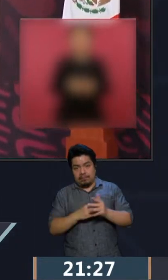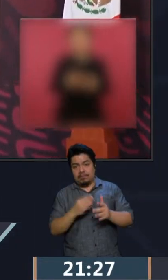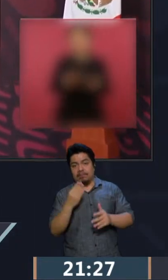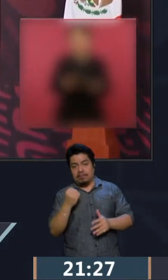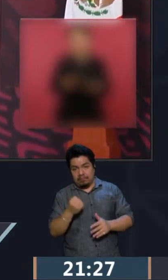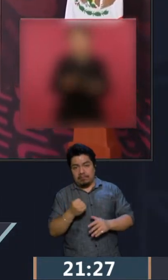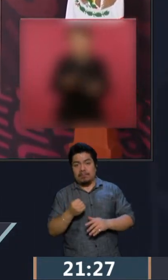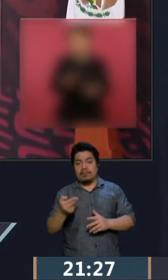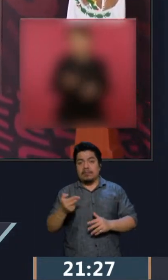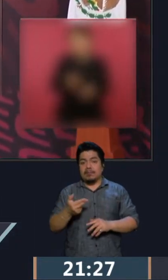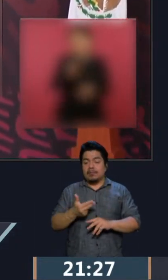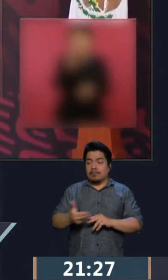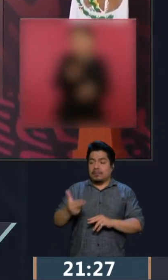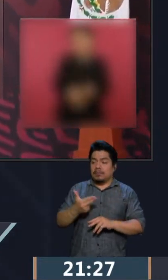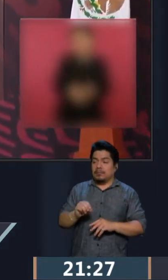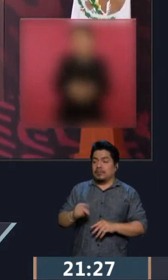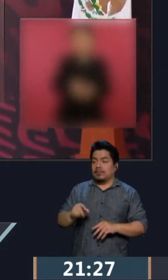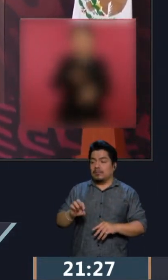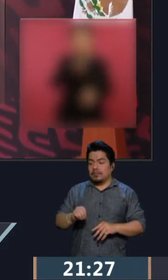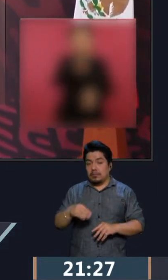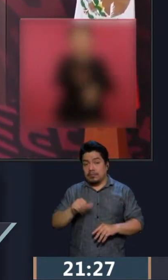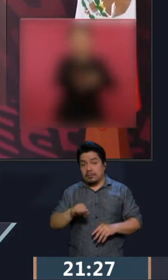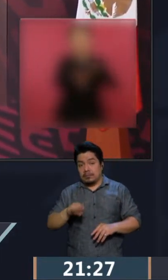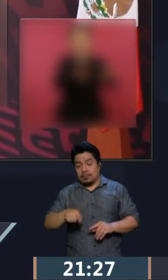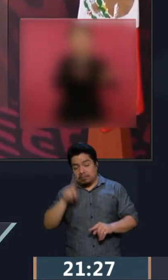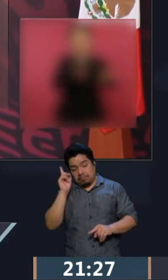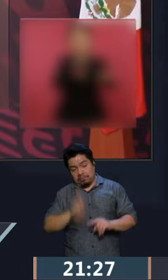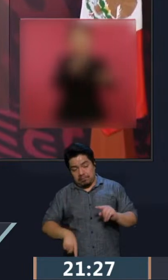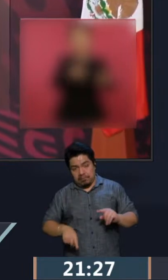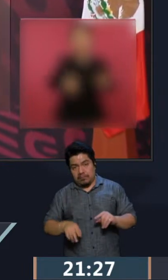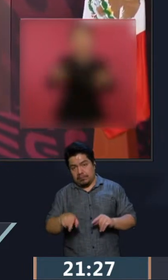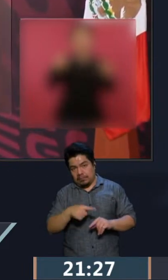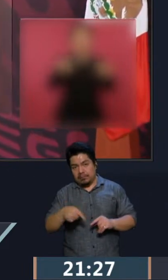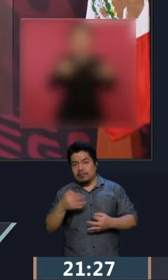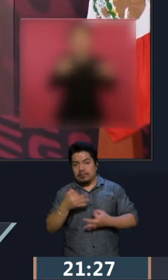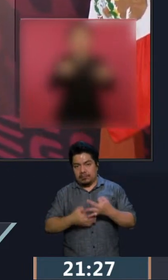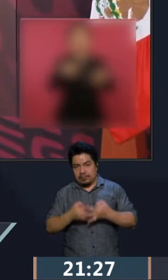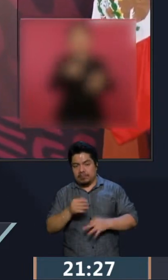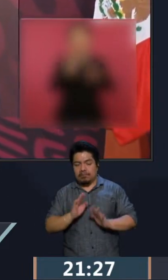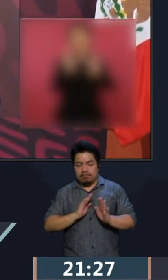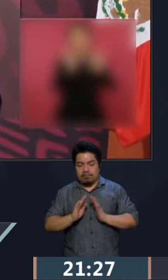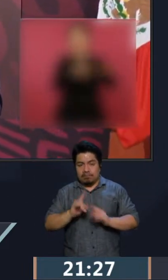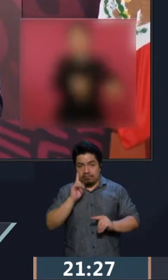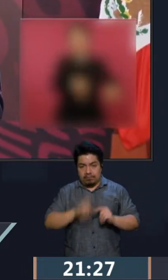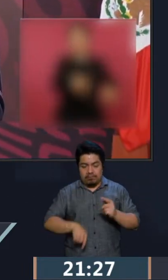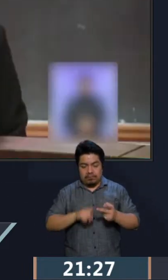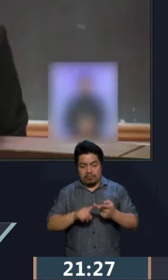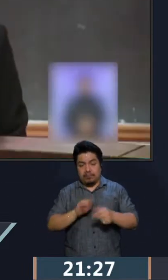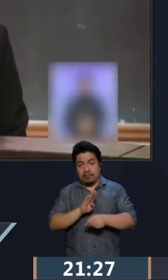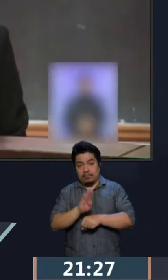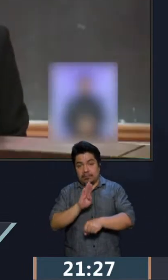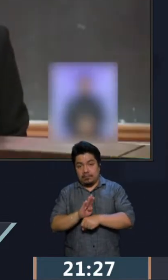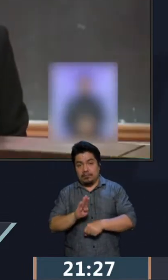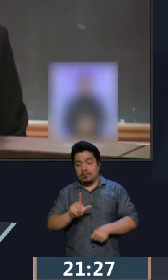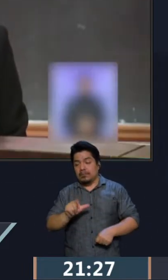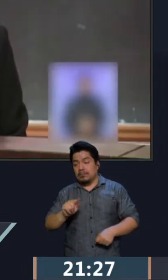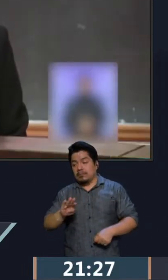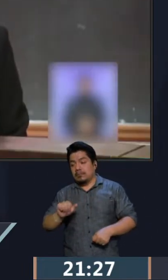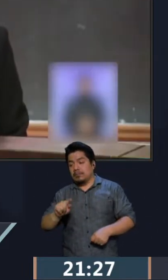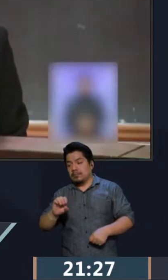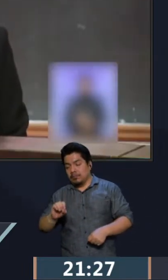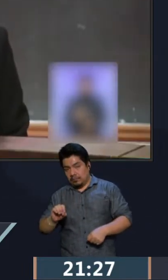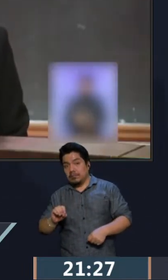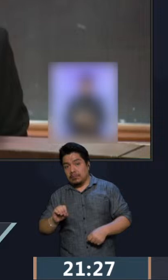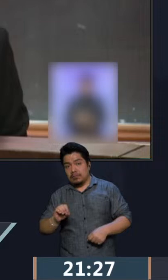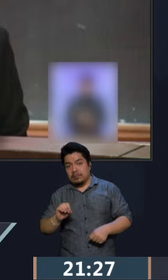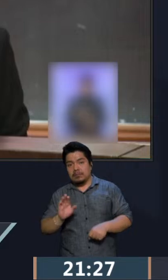en Honduras, Manuel Zelaya fue destituido mediante un golpe judicial y militar. En Brasil, el caso Lava-Jato fue